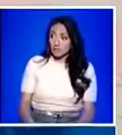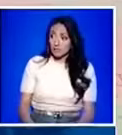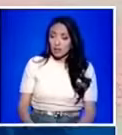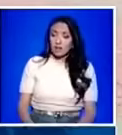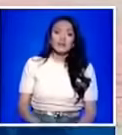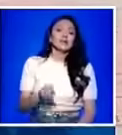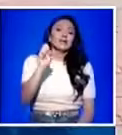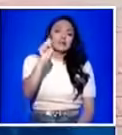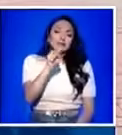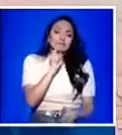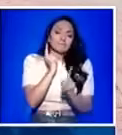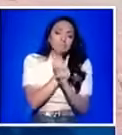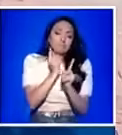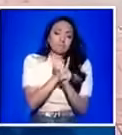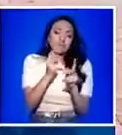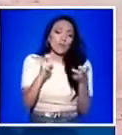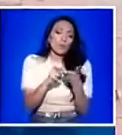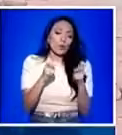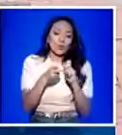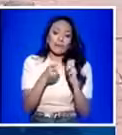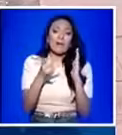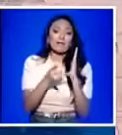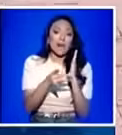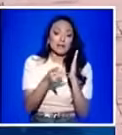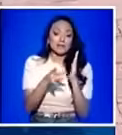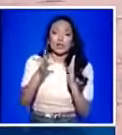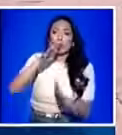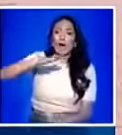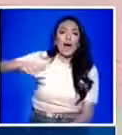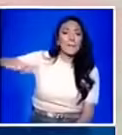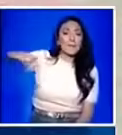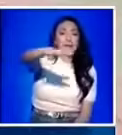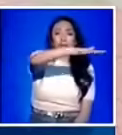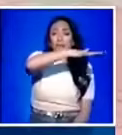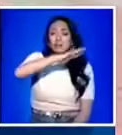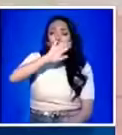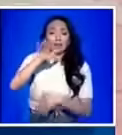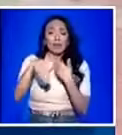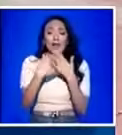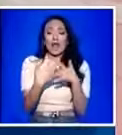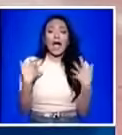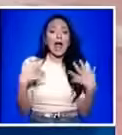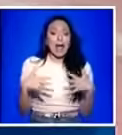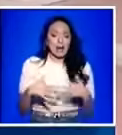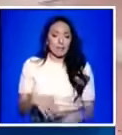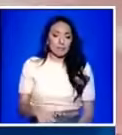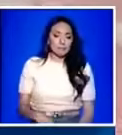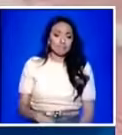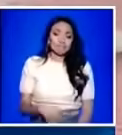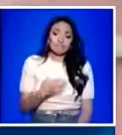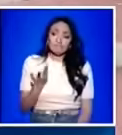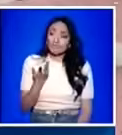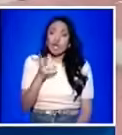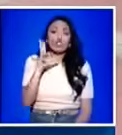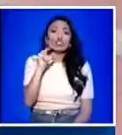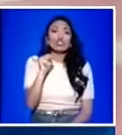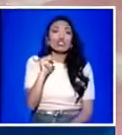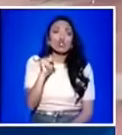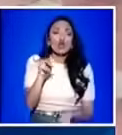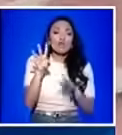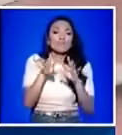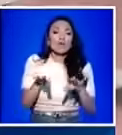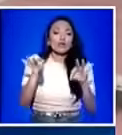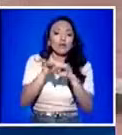es, realmente el problema de plásticos es un problema ambiental muy grave, al cual no se le ha dado la